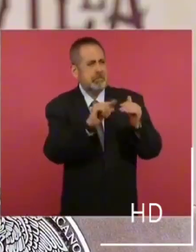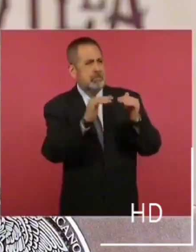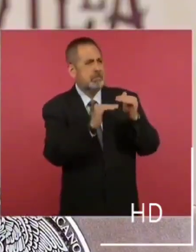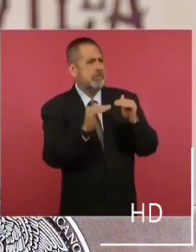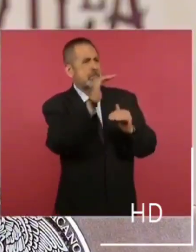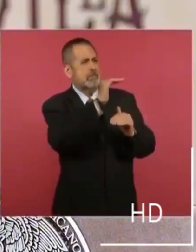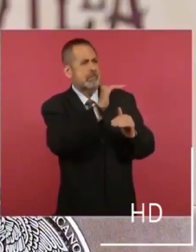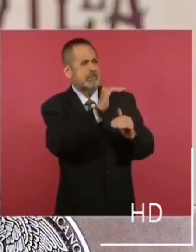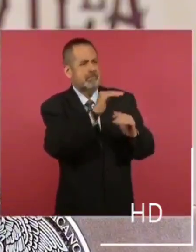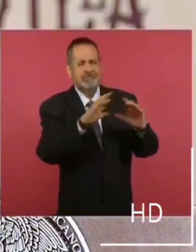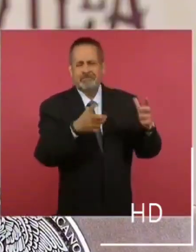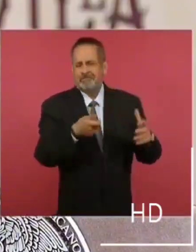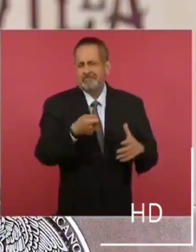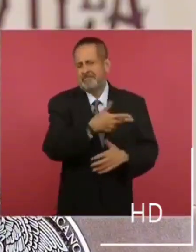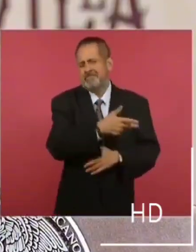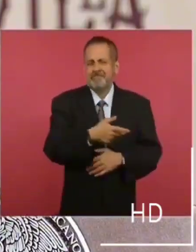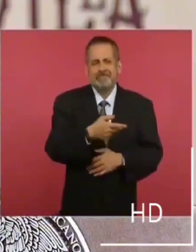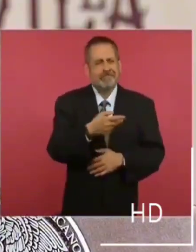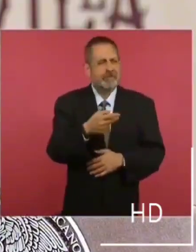dorada, que son